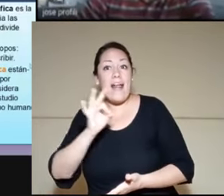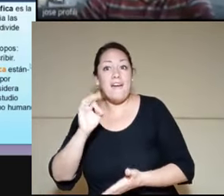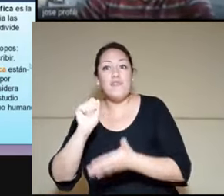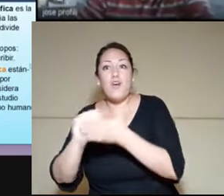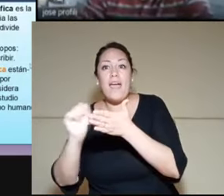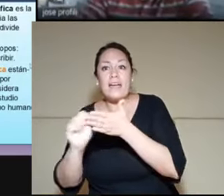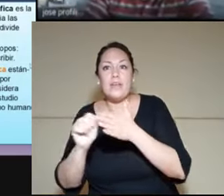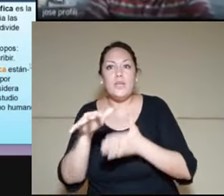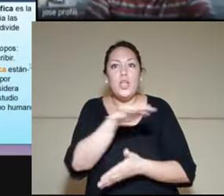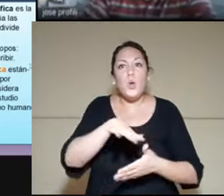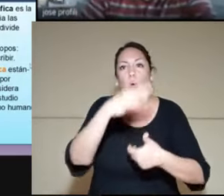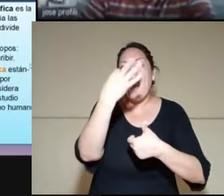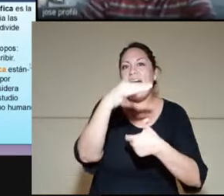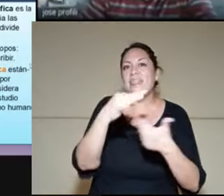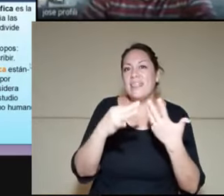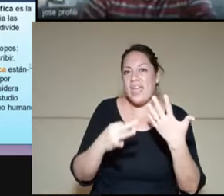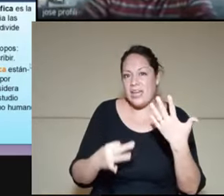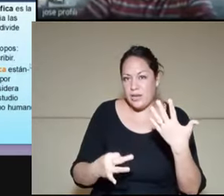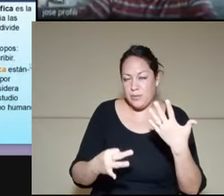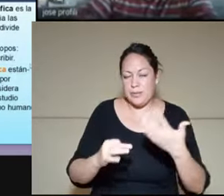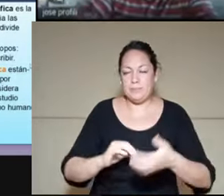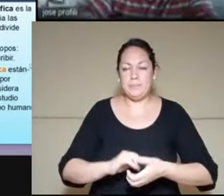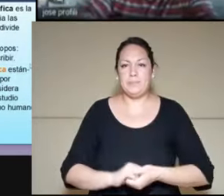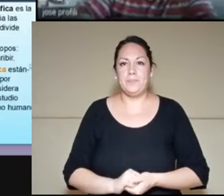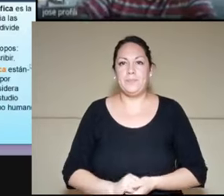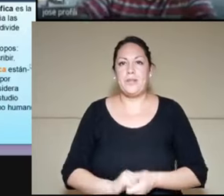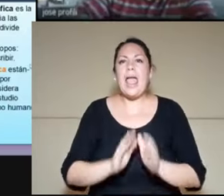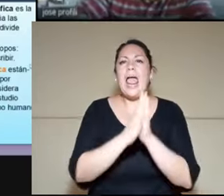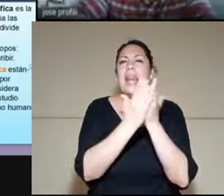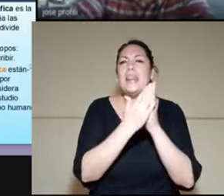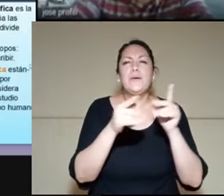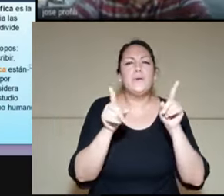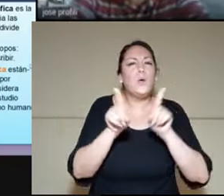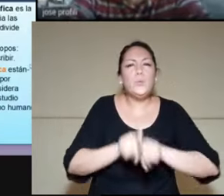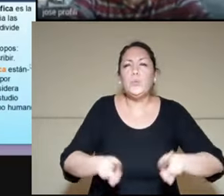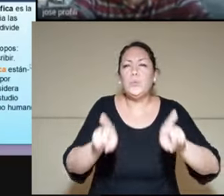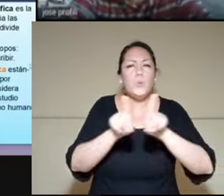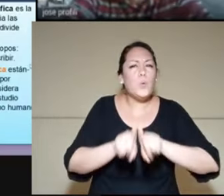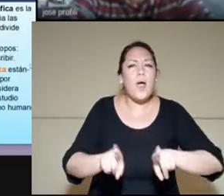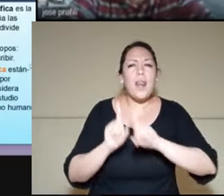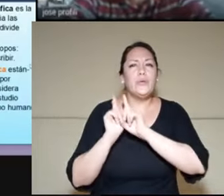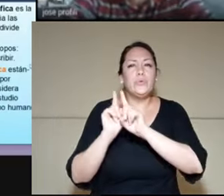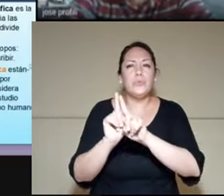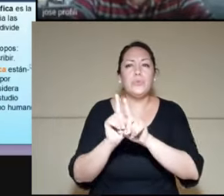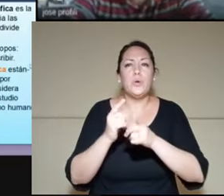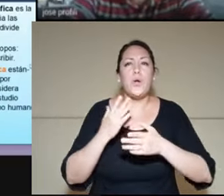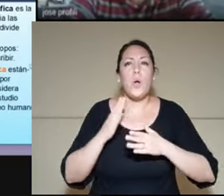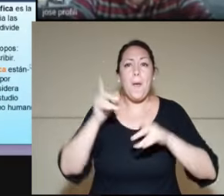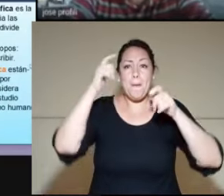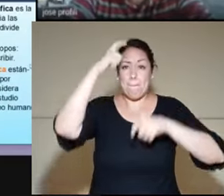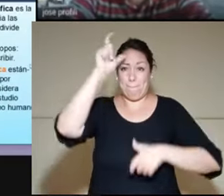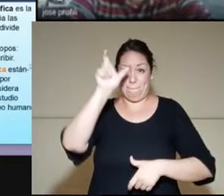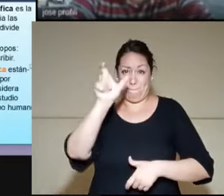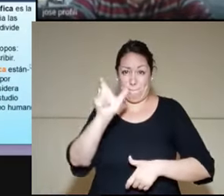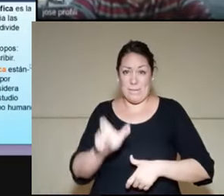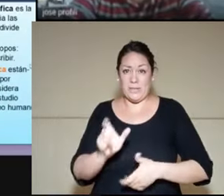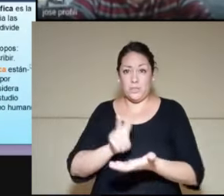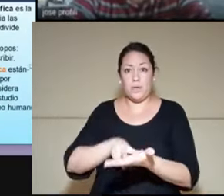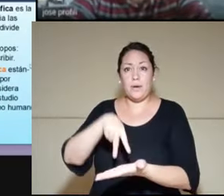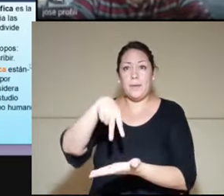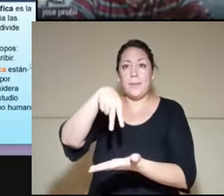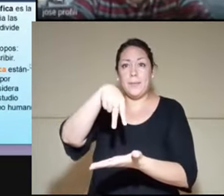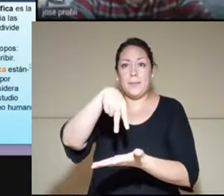los lugares. La posición anatómica que ustedes van a ver en los libros y en las estructuras es esa, así como la ven, la persona de